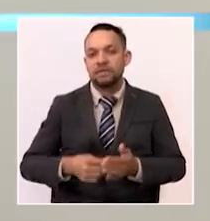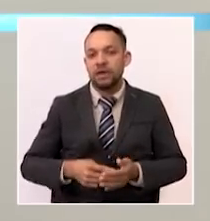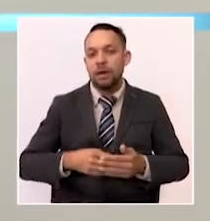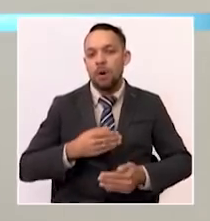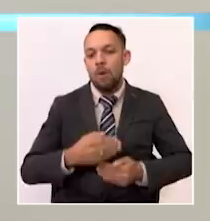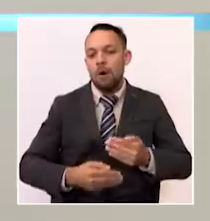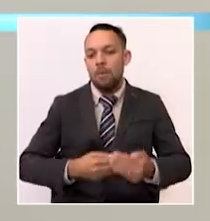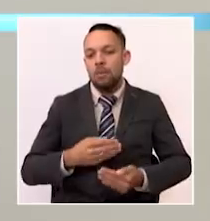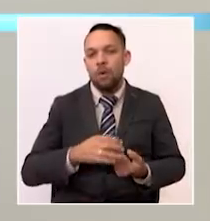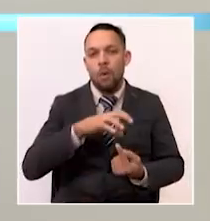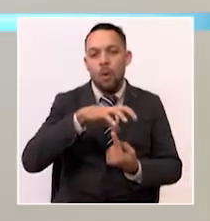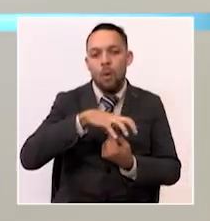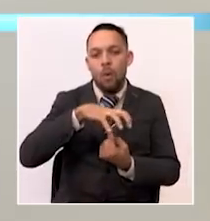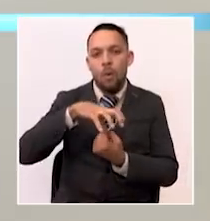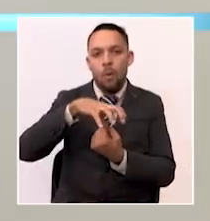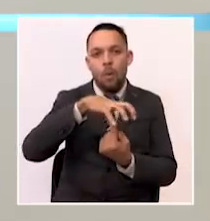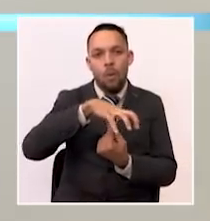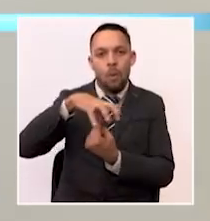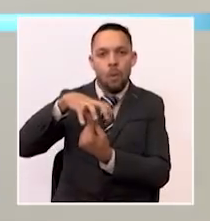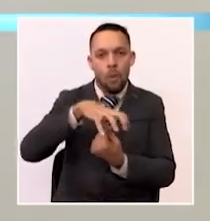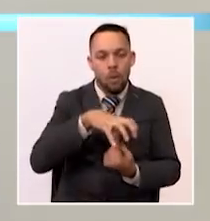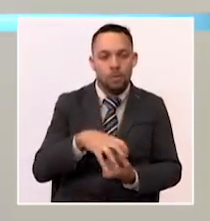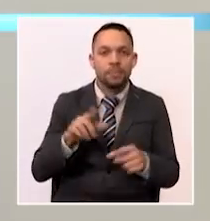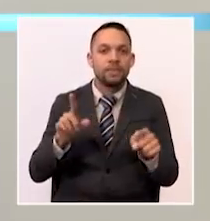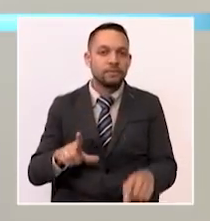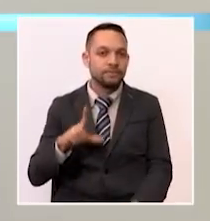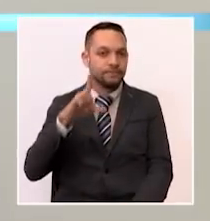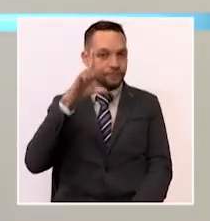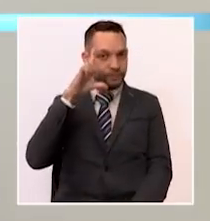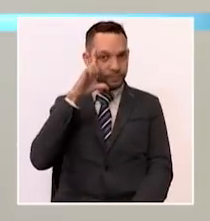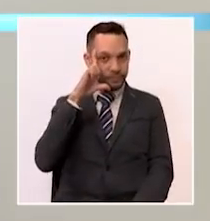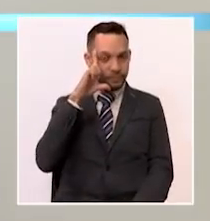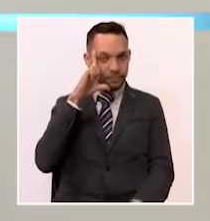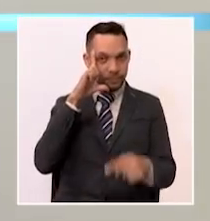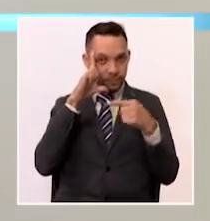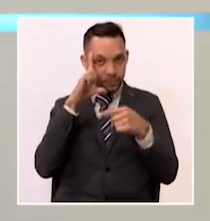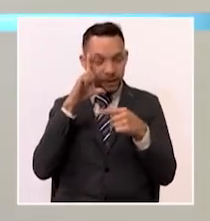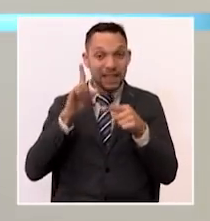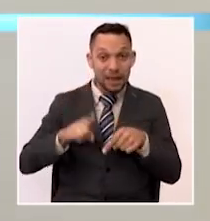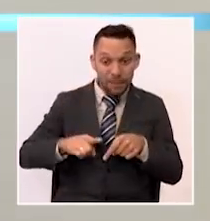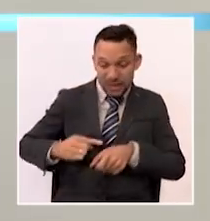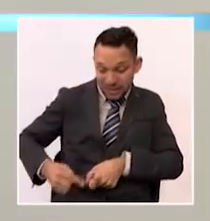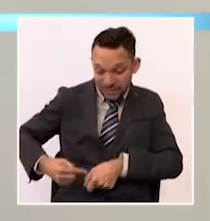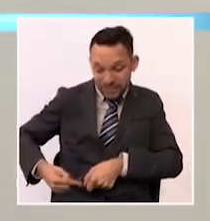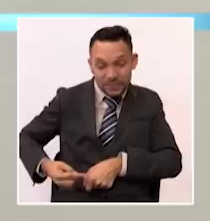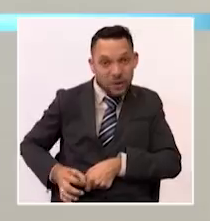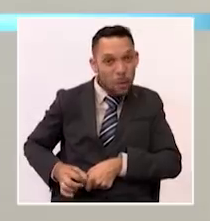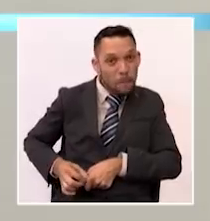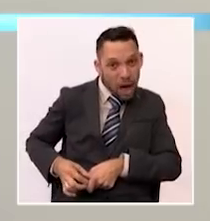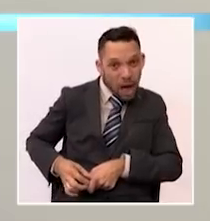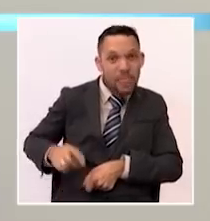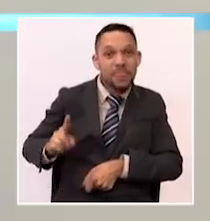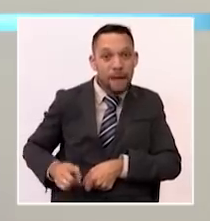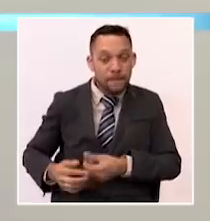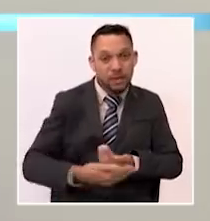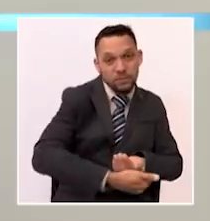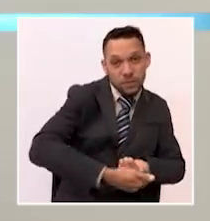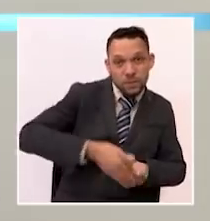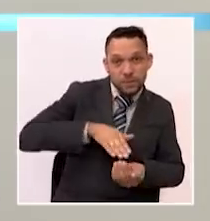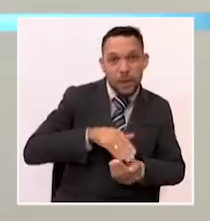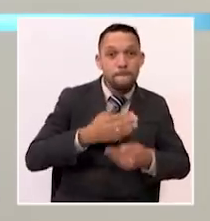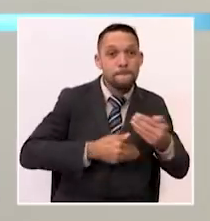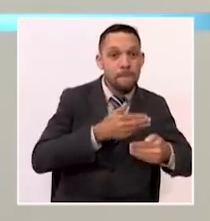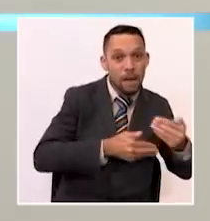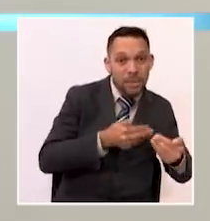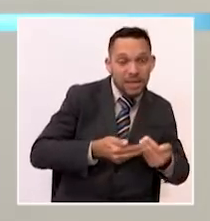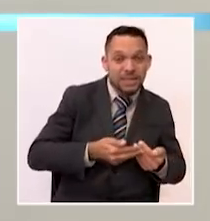ahí proliferando. Pero también en la vagina, las bacterias que pasan de la región del ano hacia la vagina pueden aumentar esos olores sin necesidad de que haya